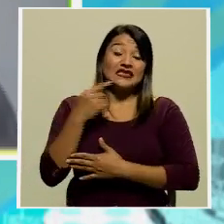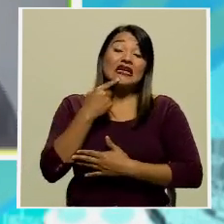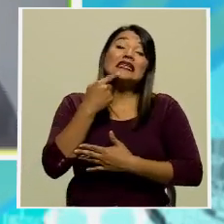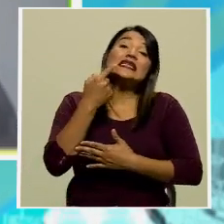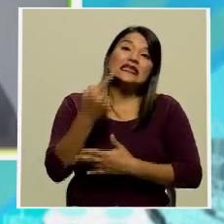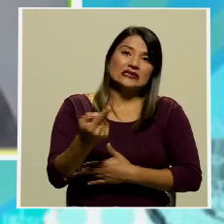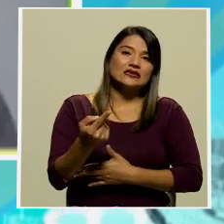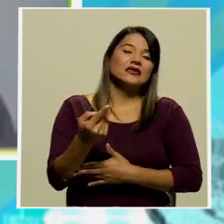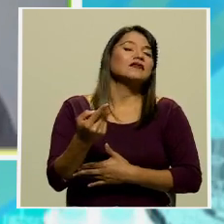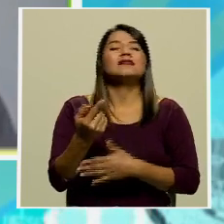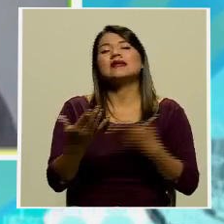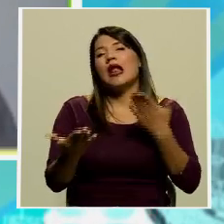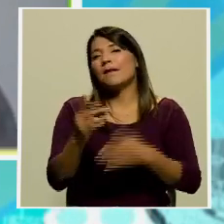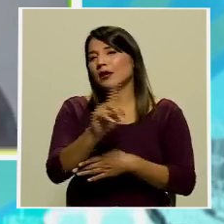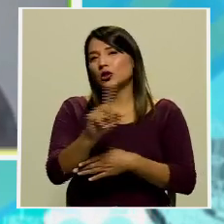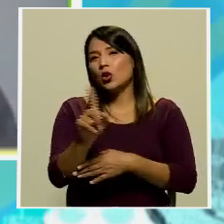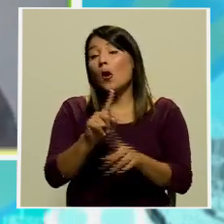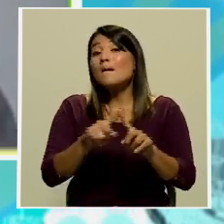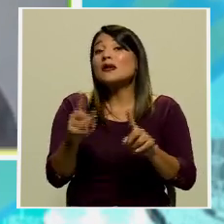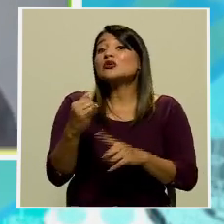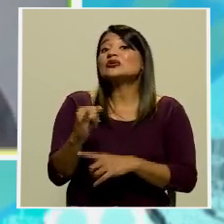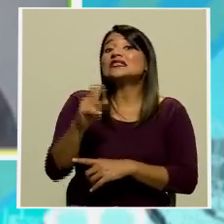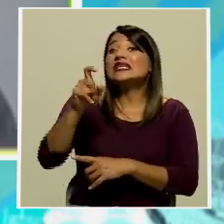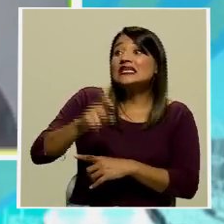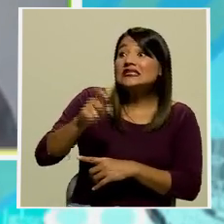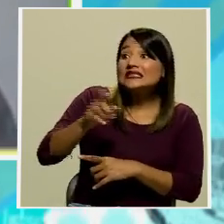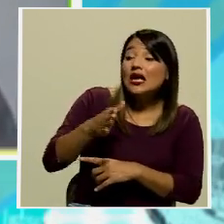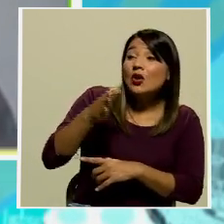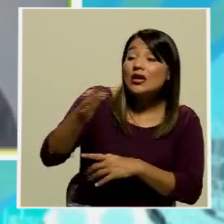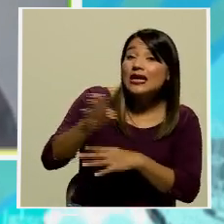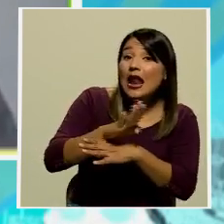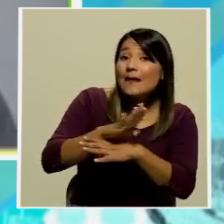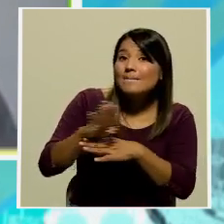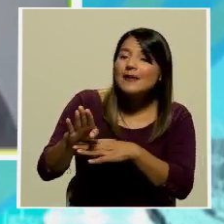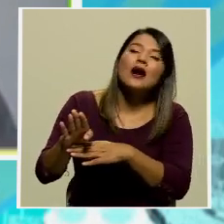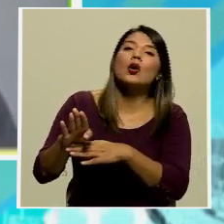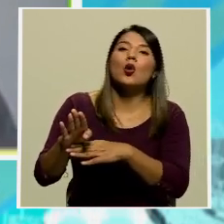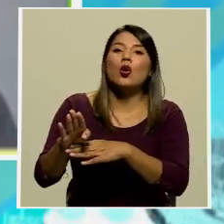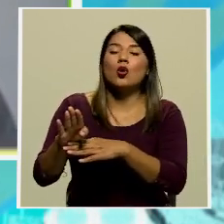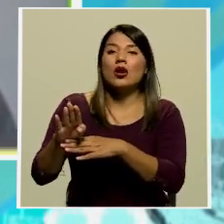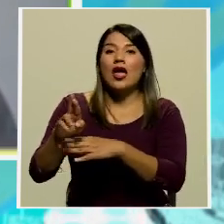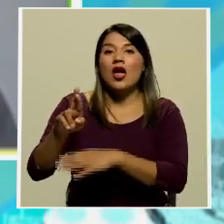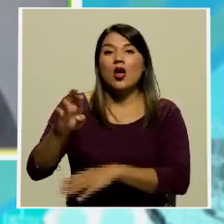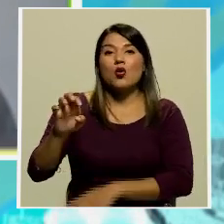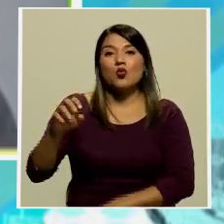que sí es necesario acudir a emisión del Banco de la República para cubrir el